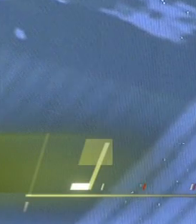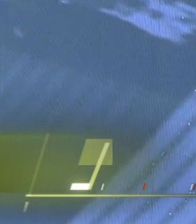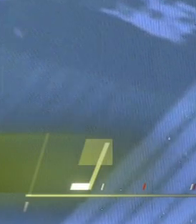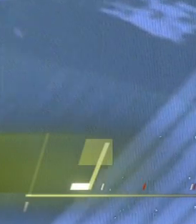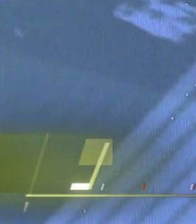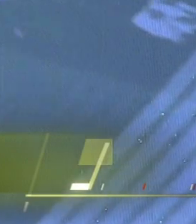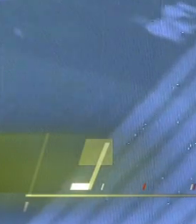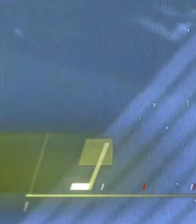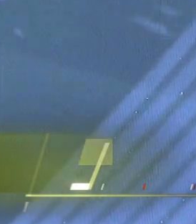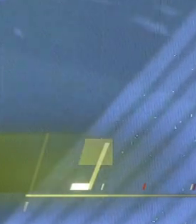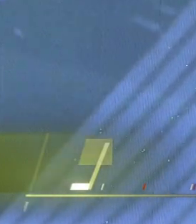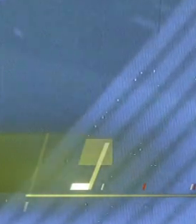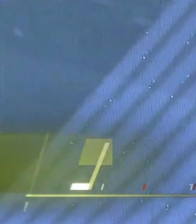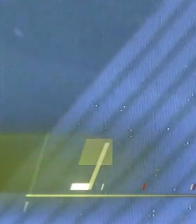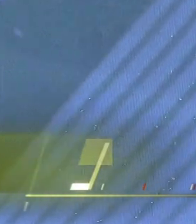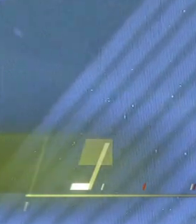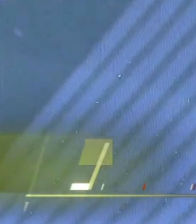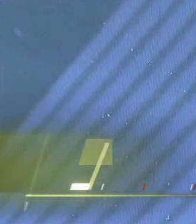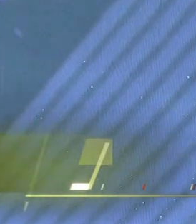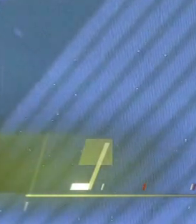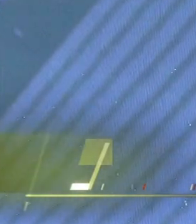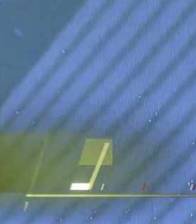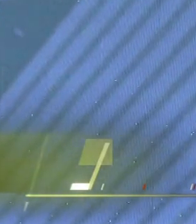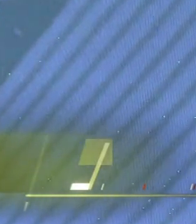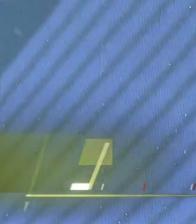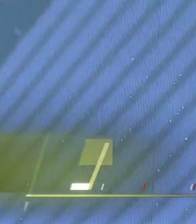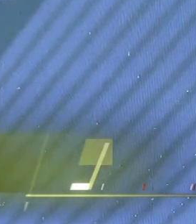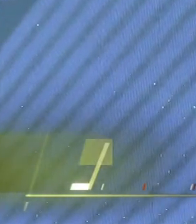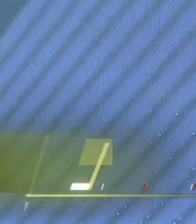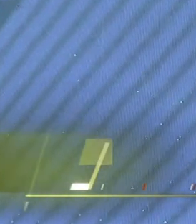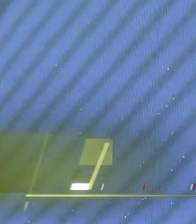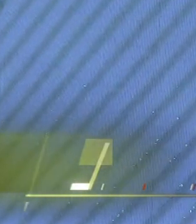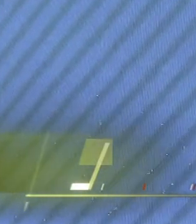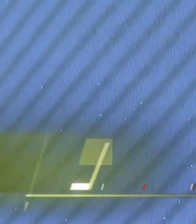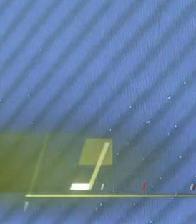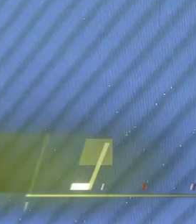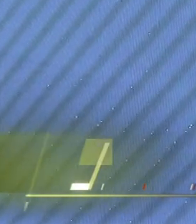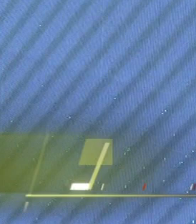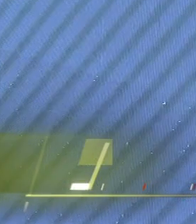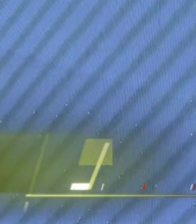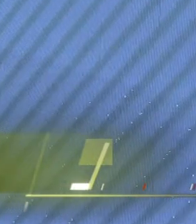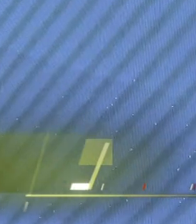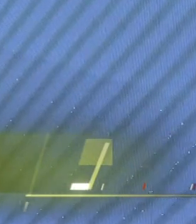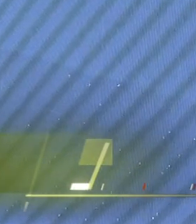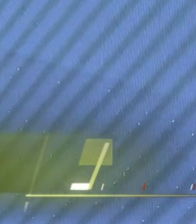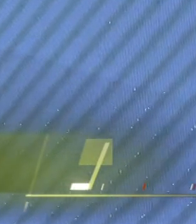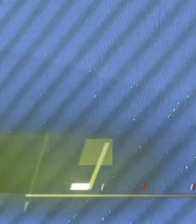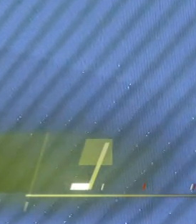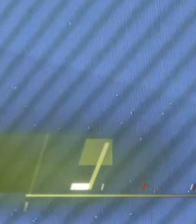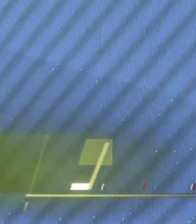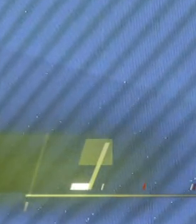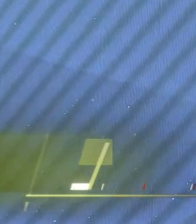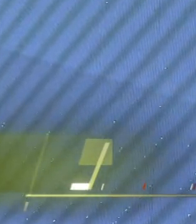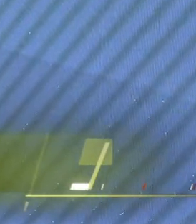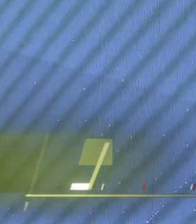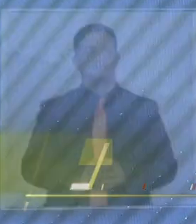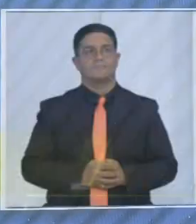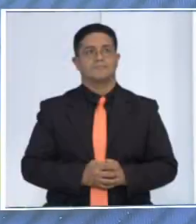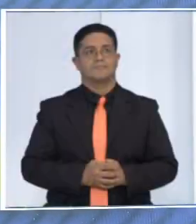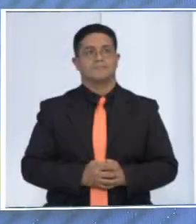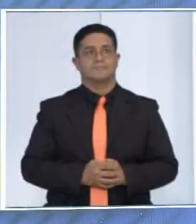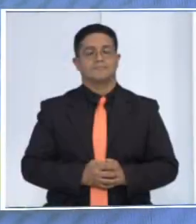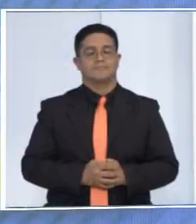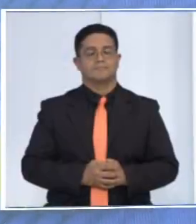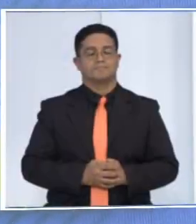técnico y de producción que hace posible que este espacio llegue hasta sus hogares como siempre interpretación de lengua de señas nos acompaña nuestro compañero